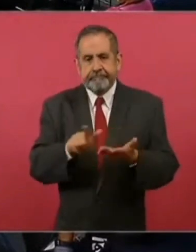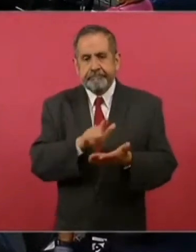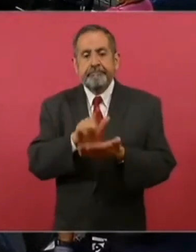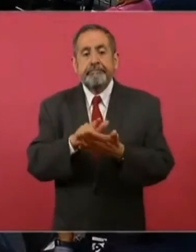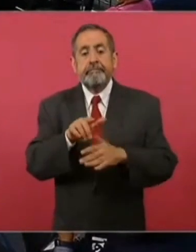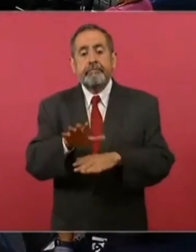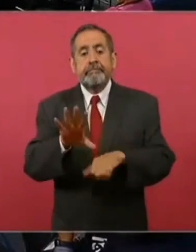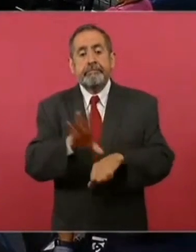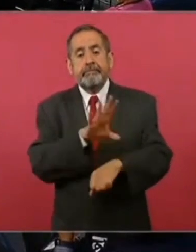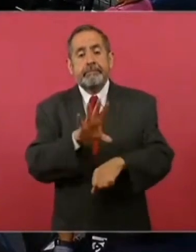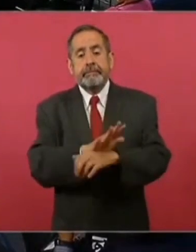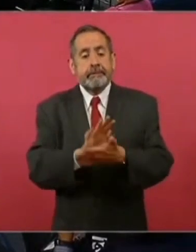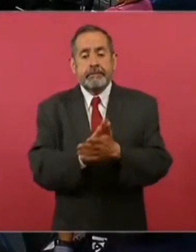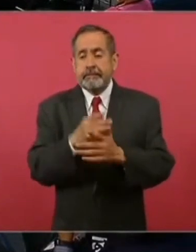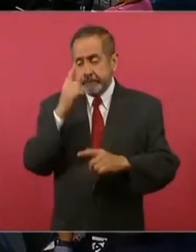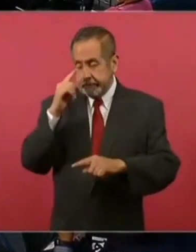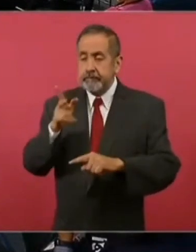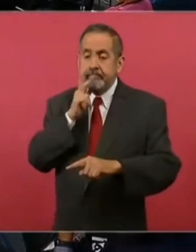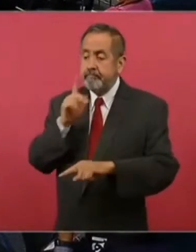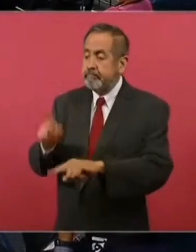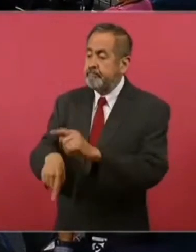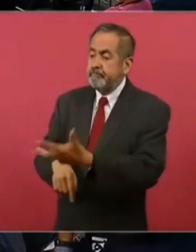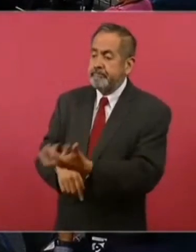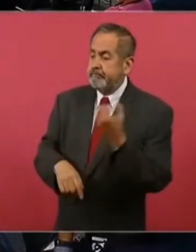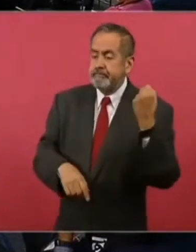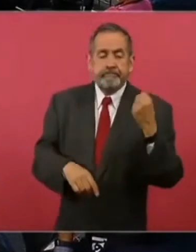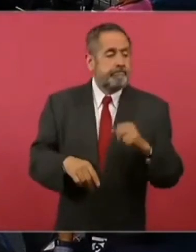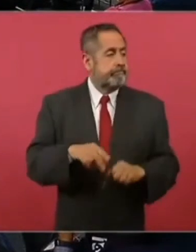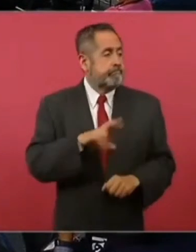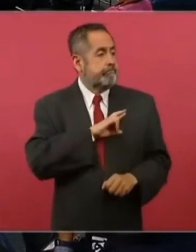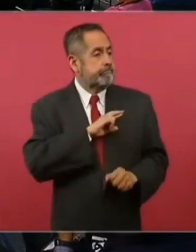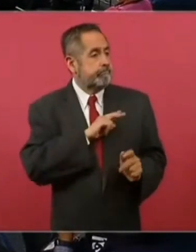para privatizar el petróleo,